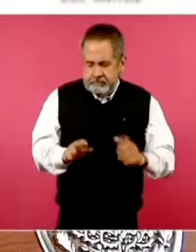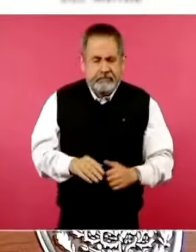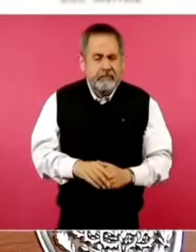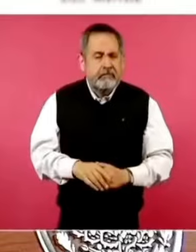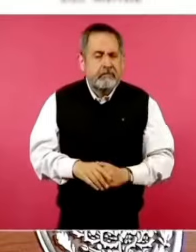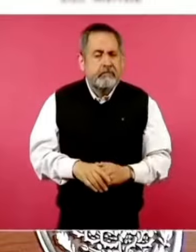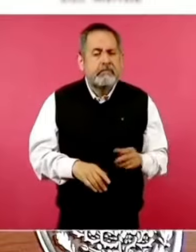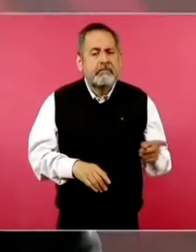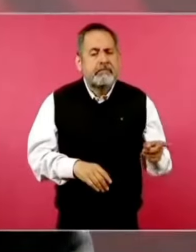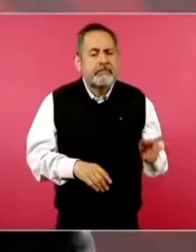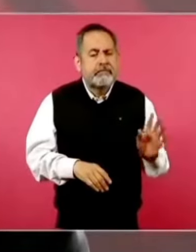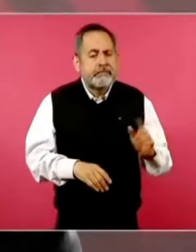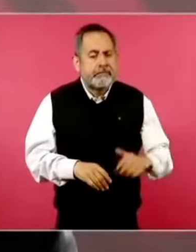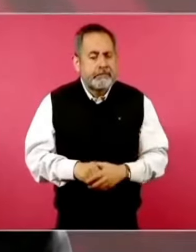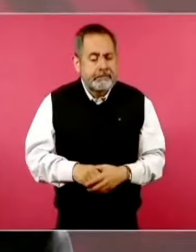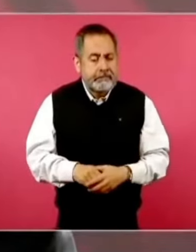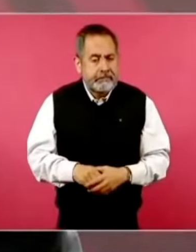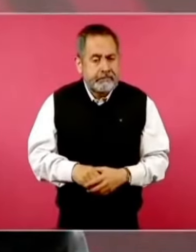vamos